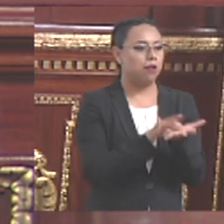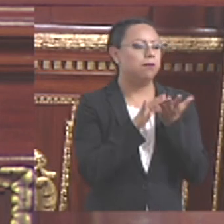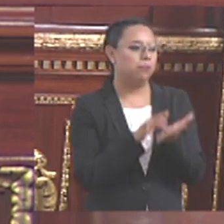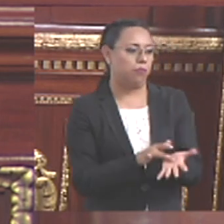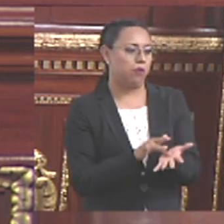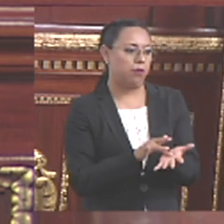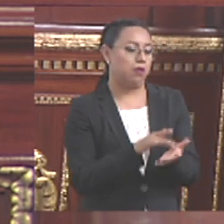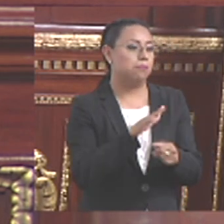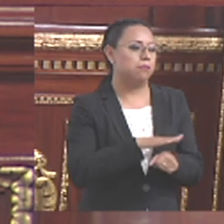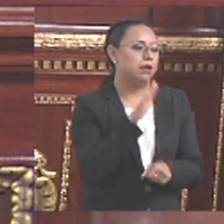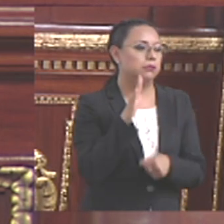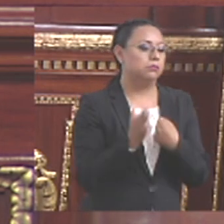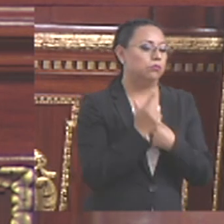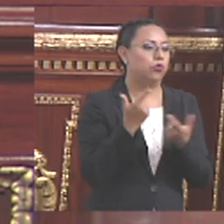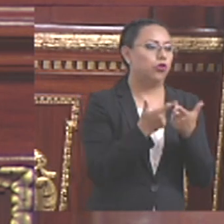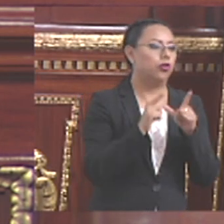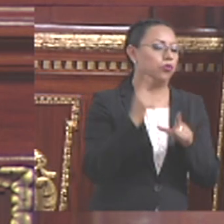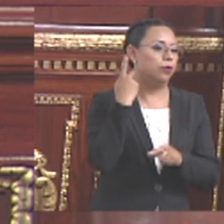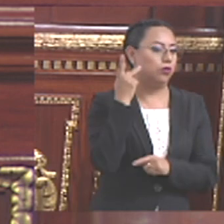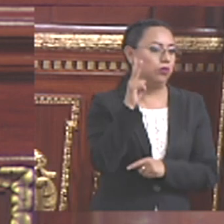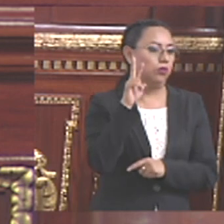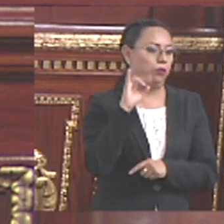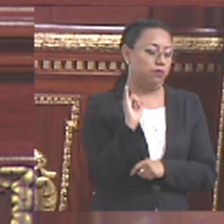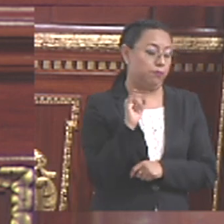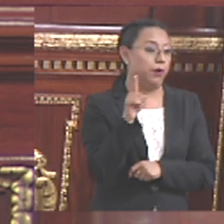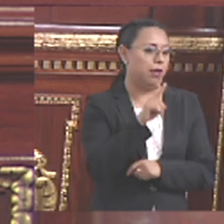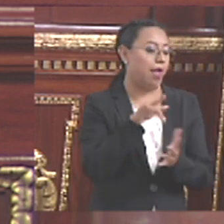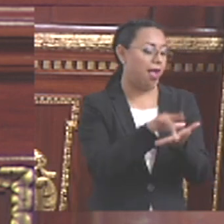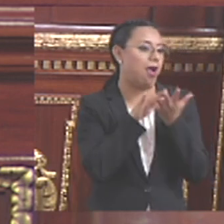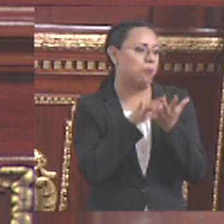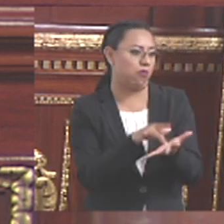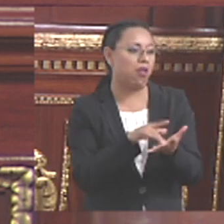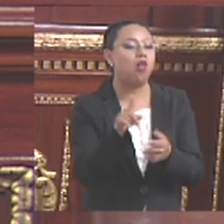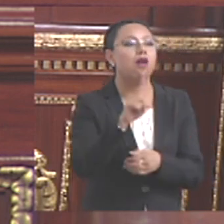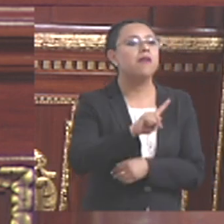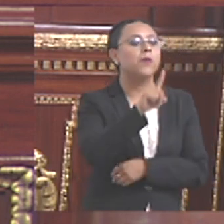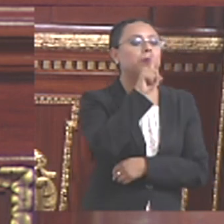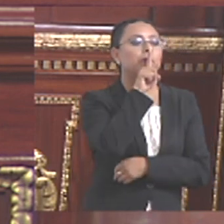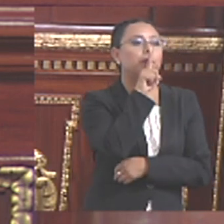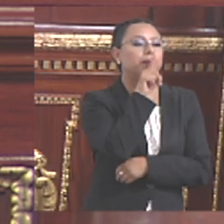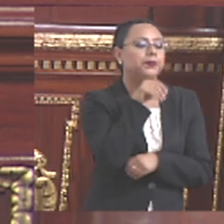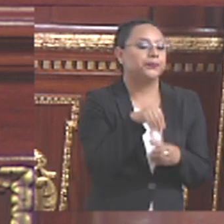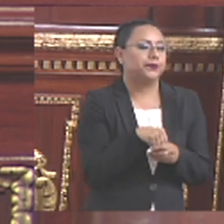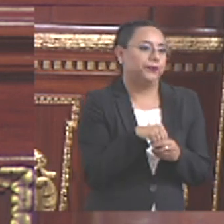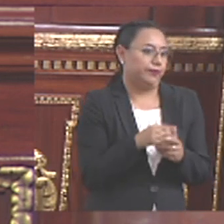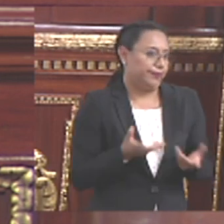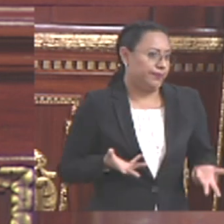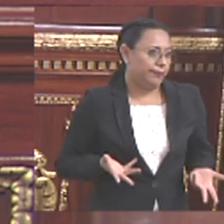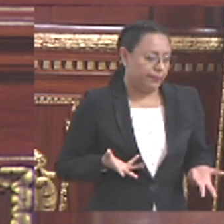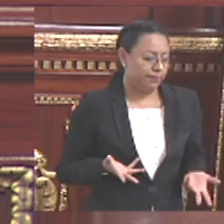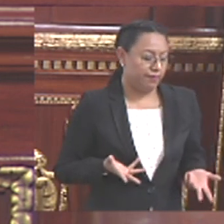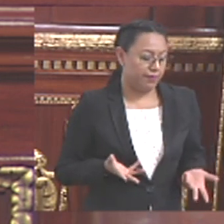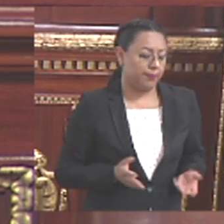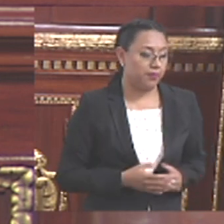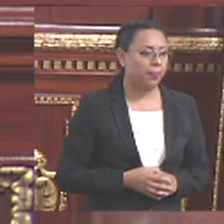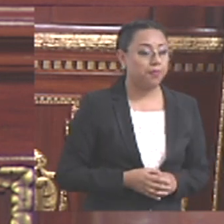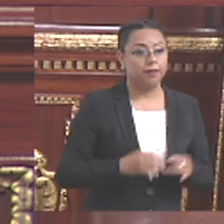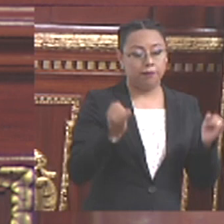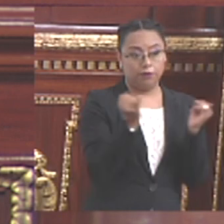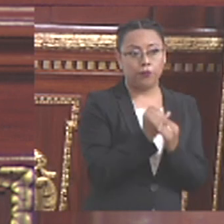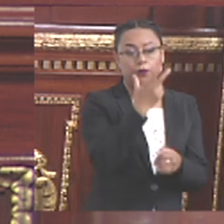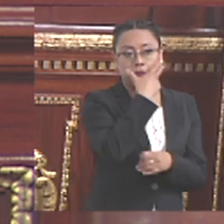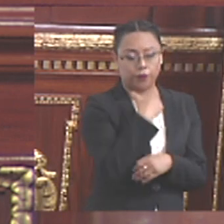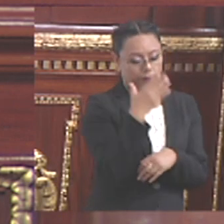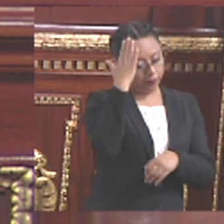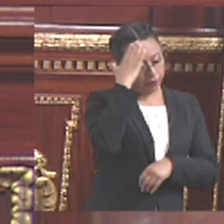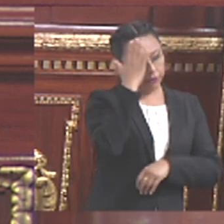parte de la bancada del PRI, no dijeron nada de lo que estaba sucediendo. Y también el líder actual